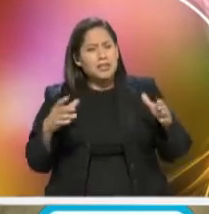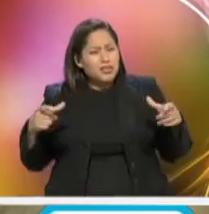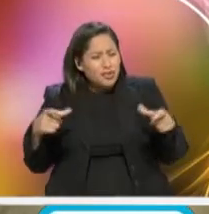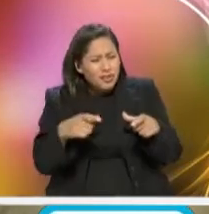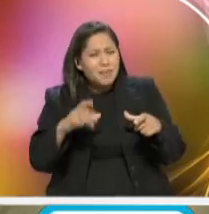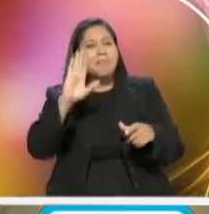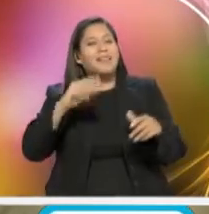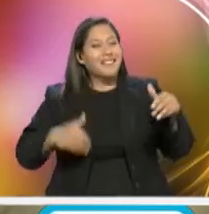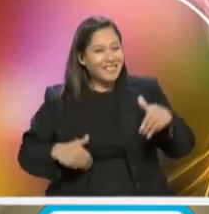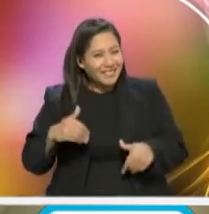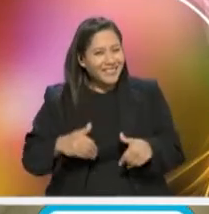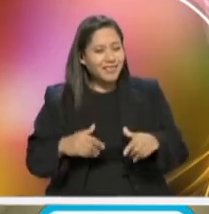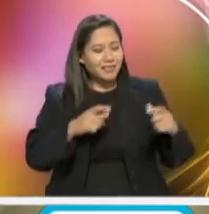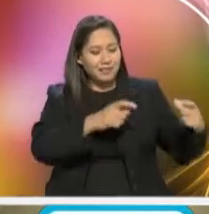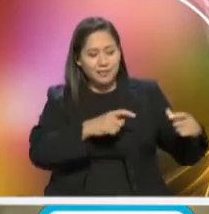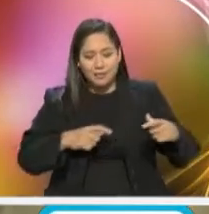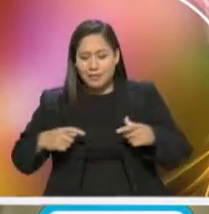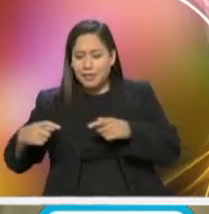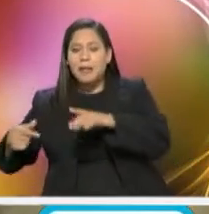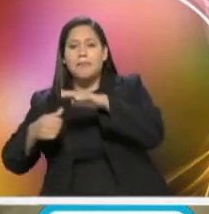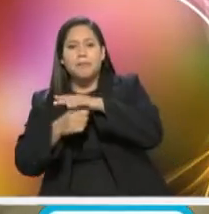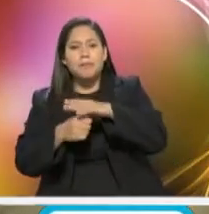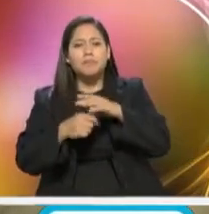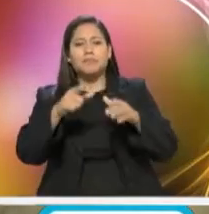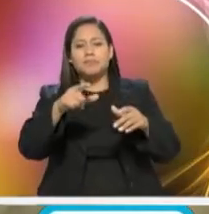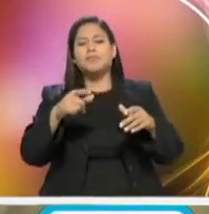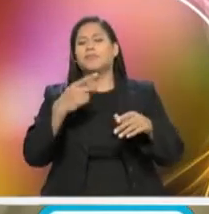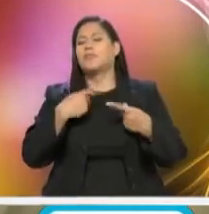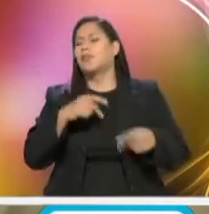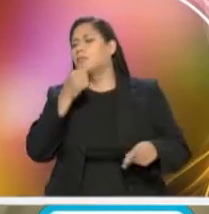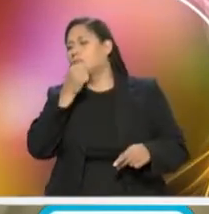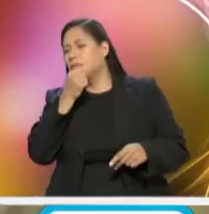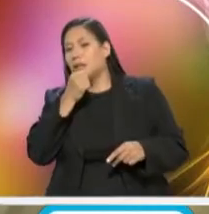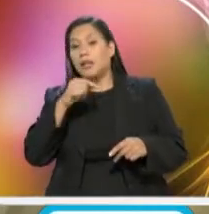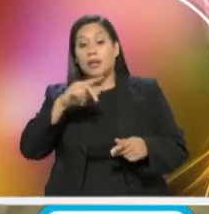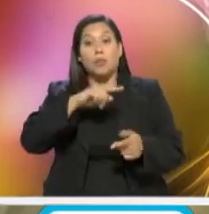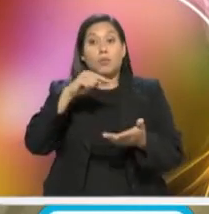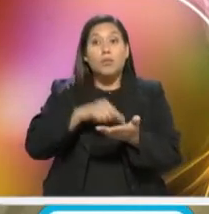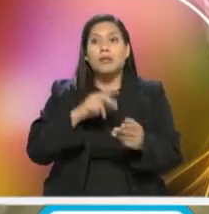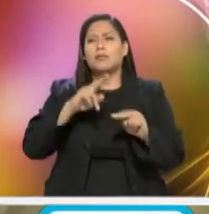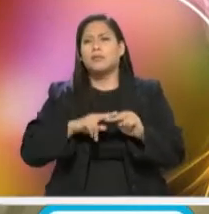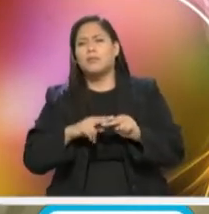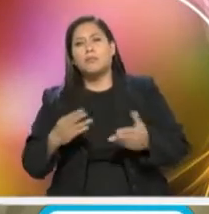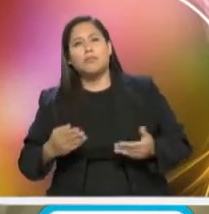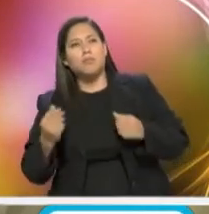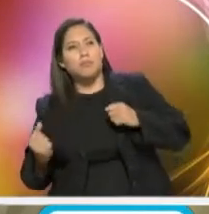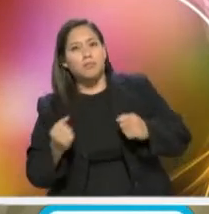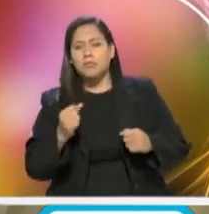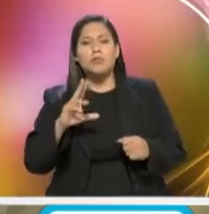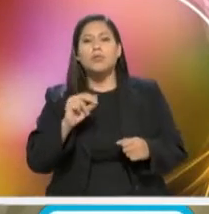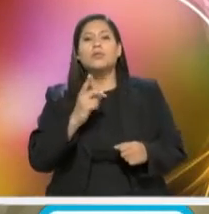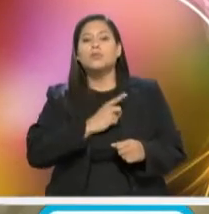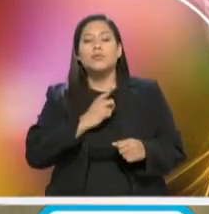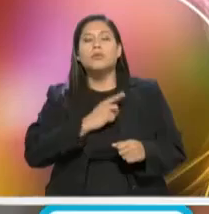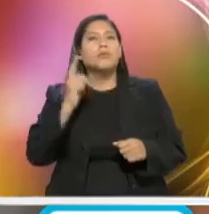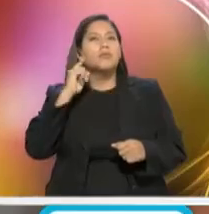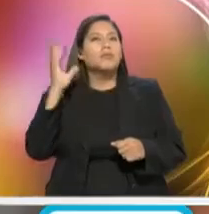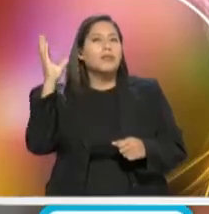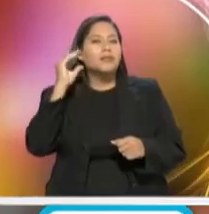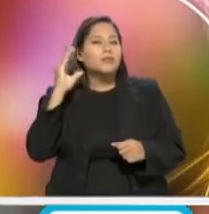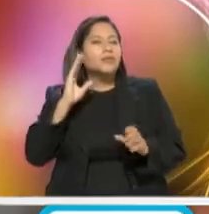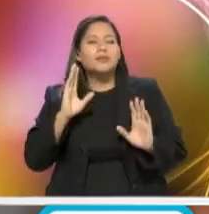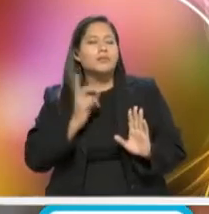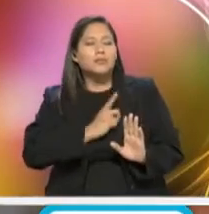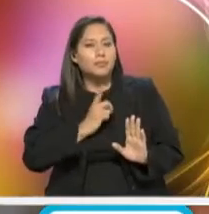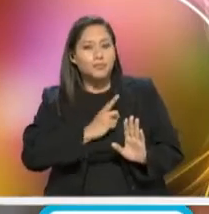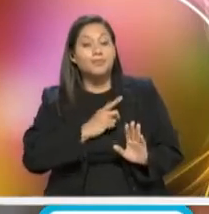casi teatro, ¿no? Sí. No había estos lugares en los que hoy pues estás sentado, estás bailando, no ibas a bailar, ibas a escuchar orquestas. Ibas a escuchar orquestas,